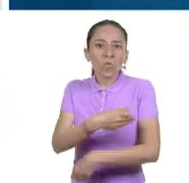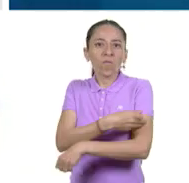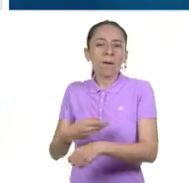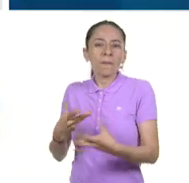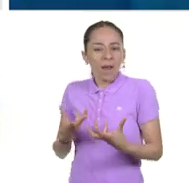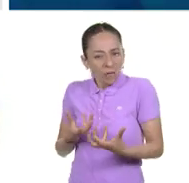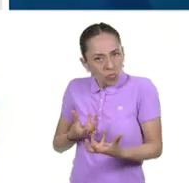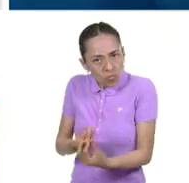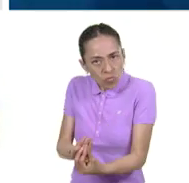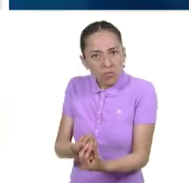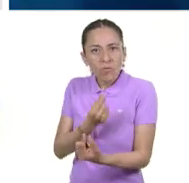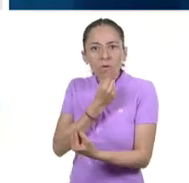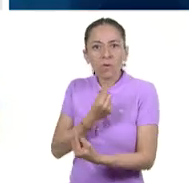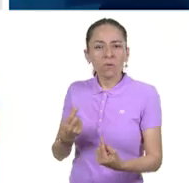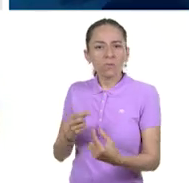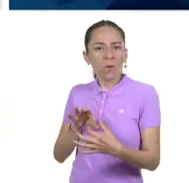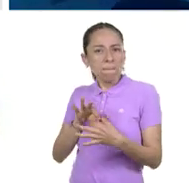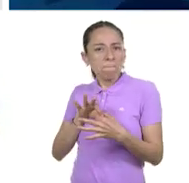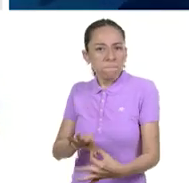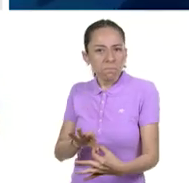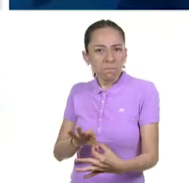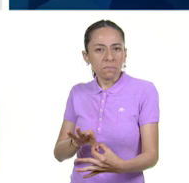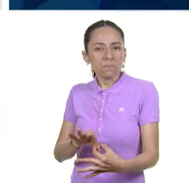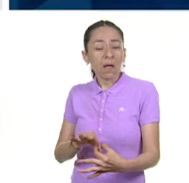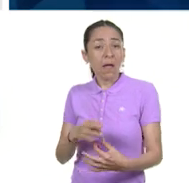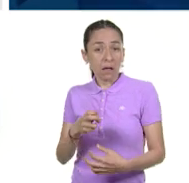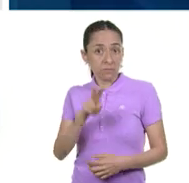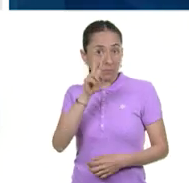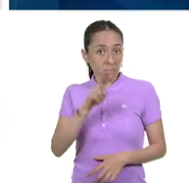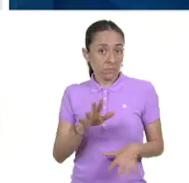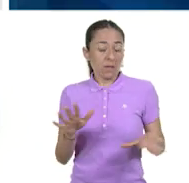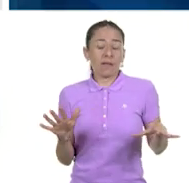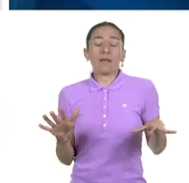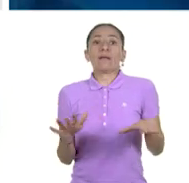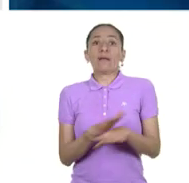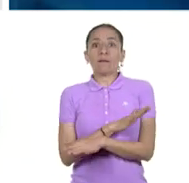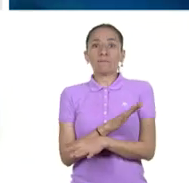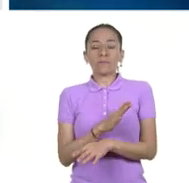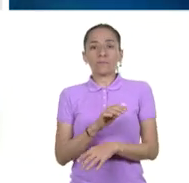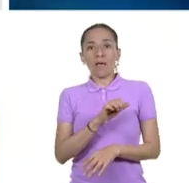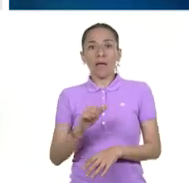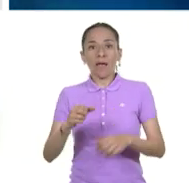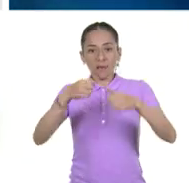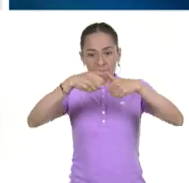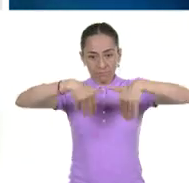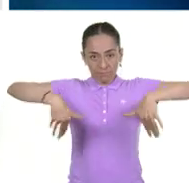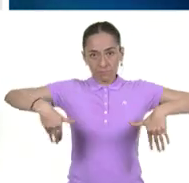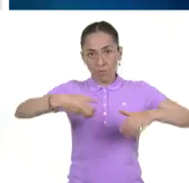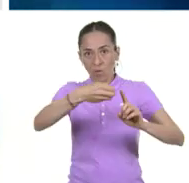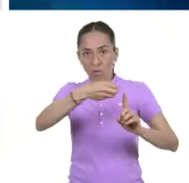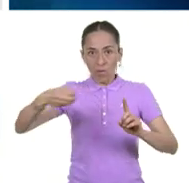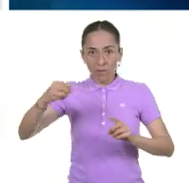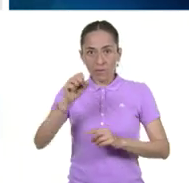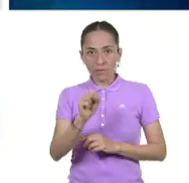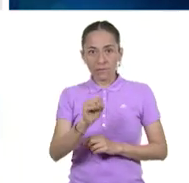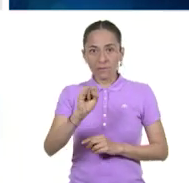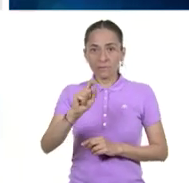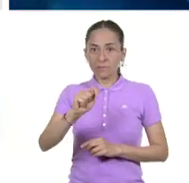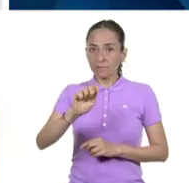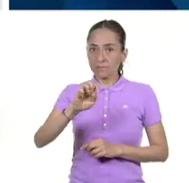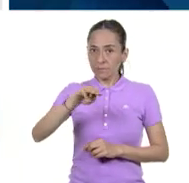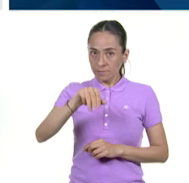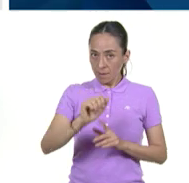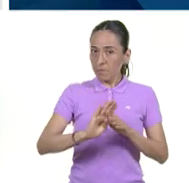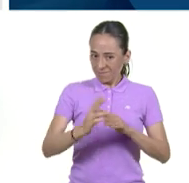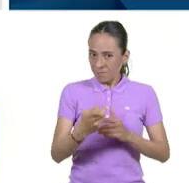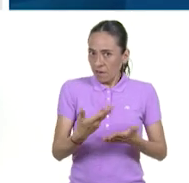con los niños. Eso tiene profundos cambios e implicaciones para el sistema migratorio. Y ese es uno de los grandes cambios.